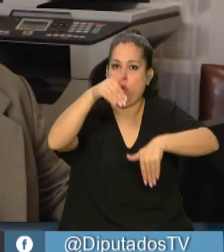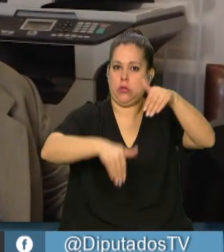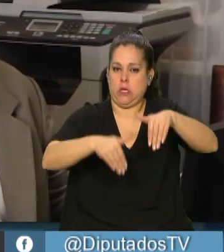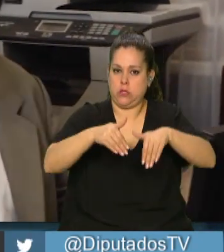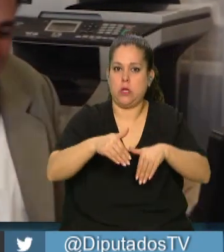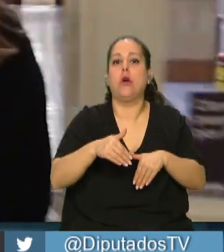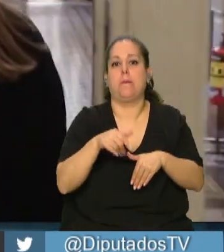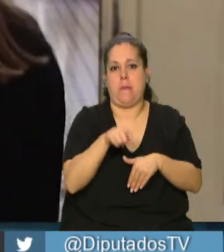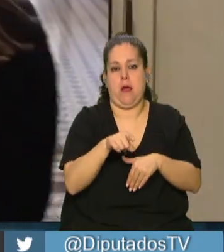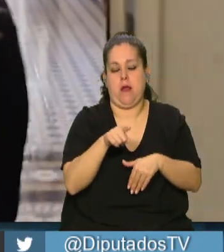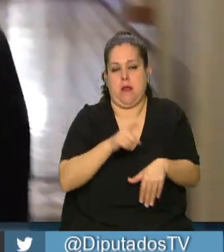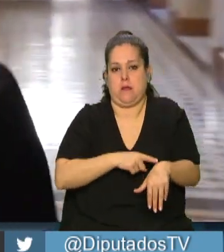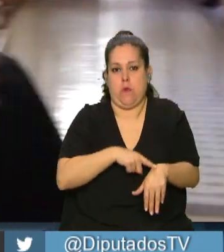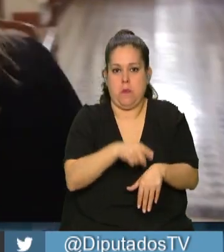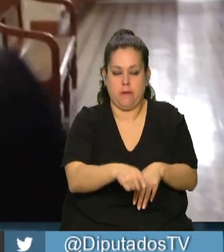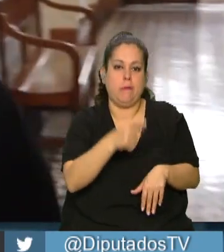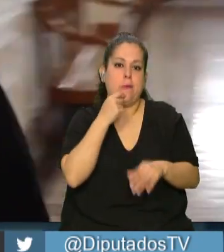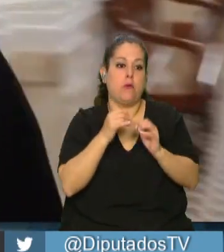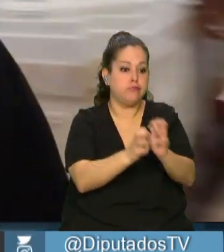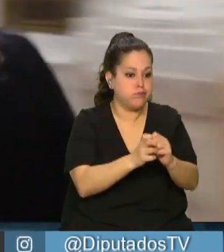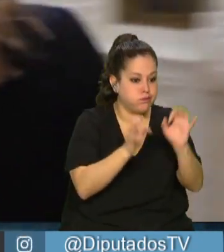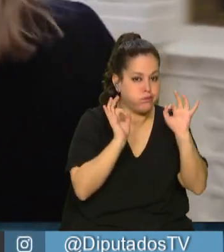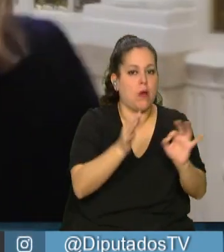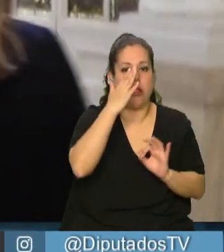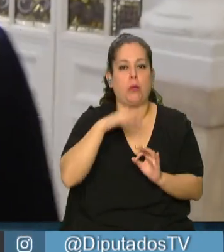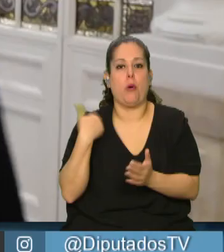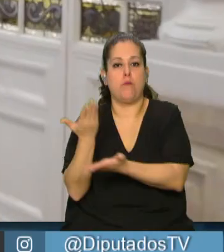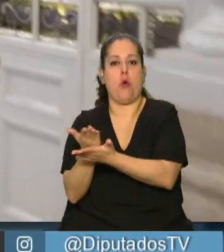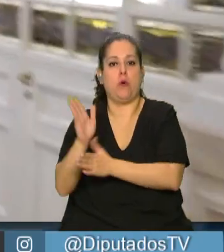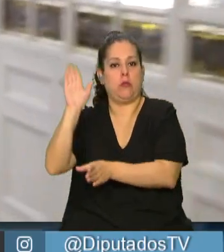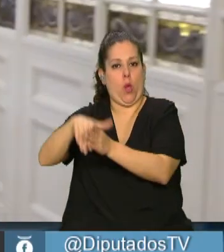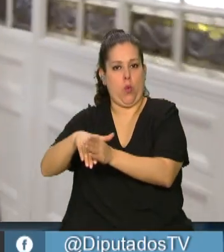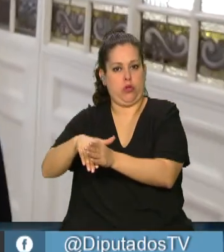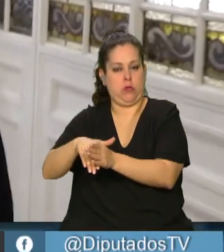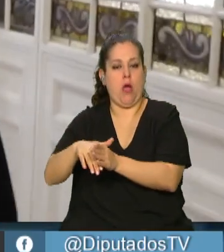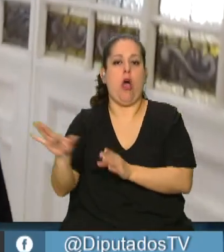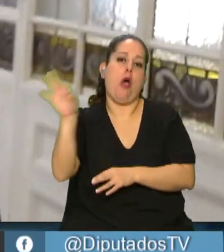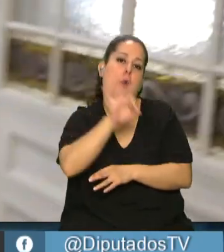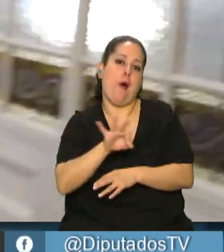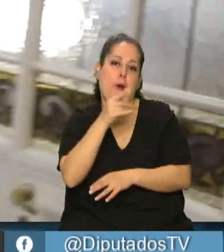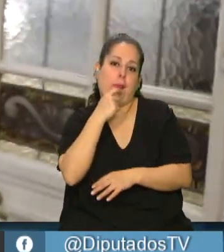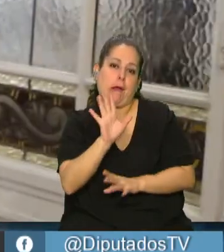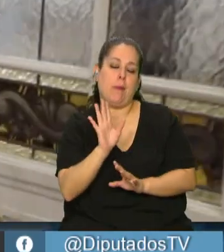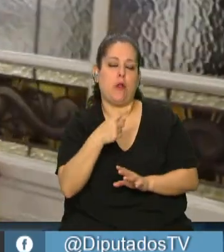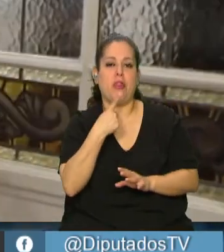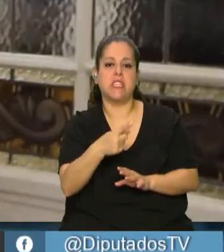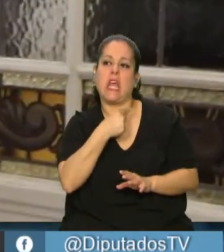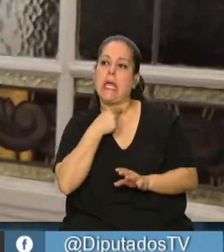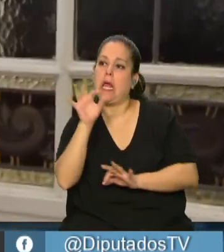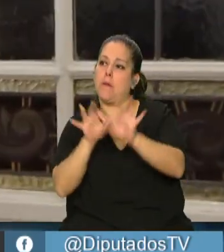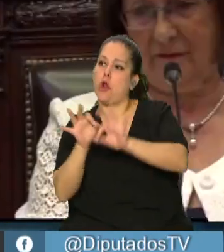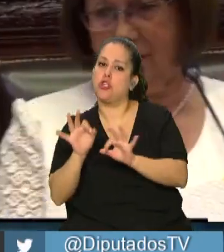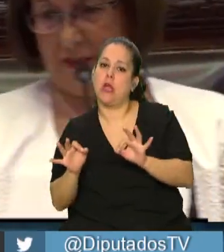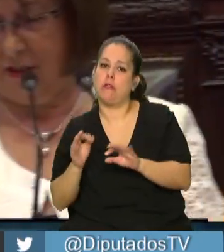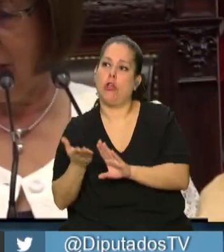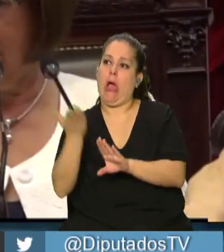que se considere oportuno, o sea, que termine el debate y votarla en ese momento, o propone que se agregue como antecedente algún proyecto propio